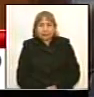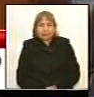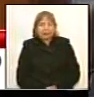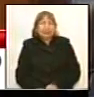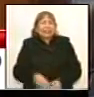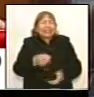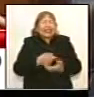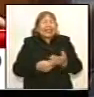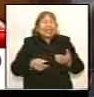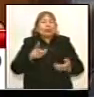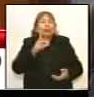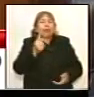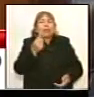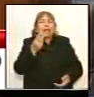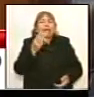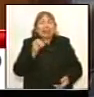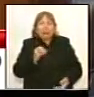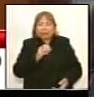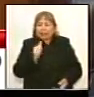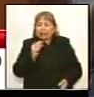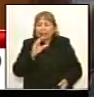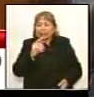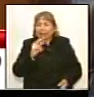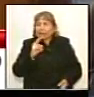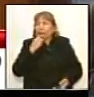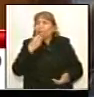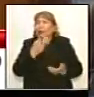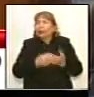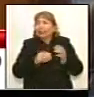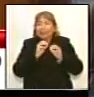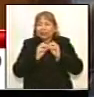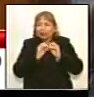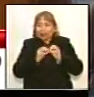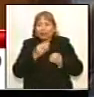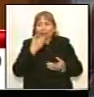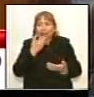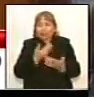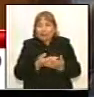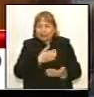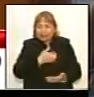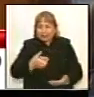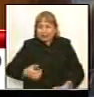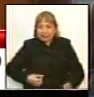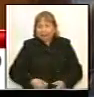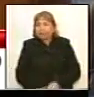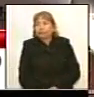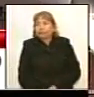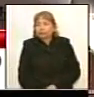un lavado de activos y qué cosa es lo que se busca con esta regulación. Muchas gracias, señor presidente.